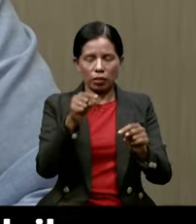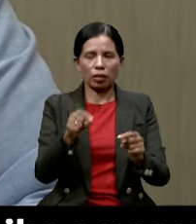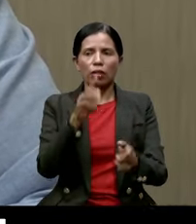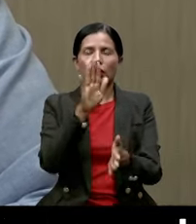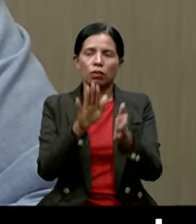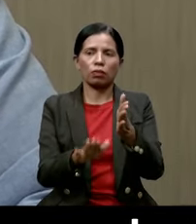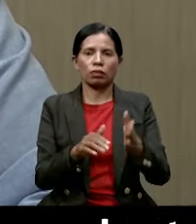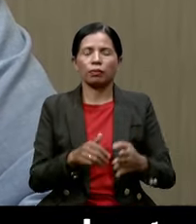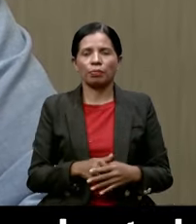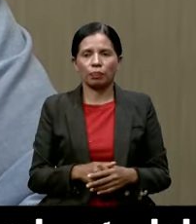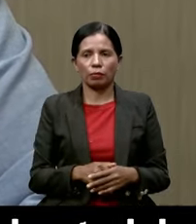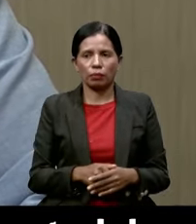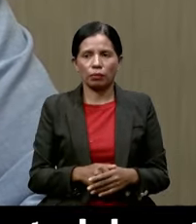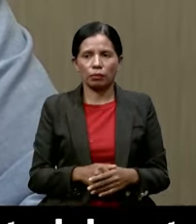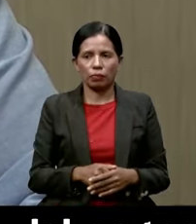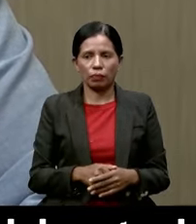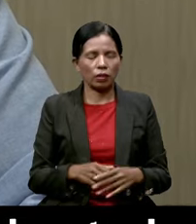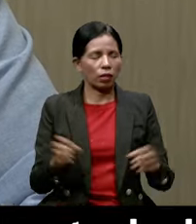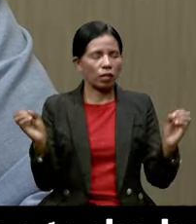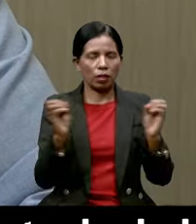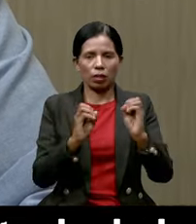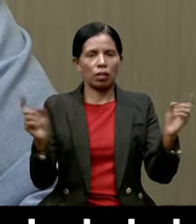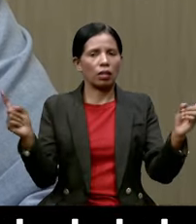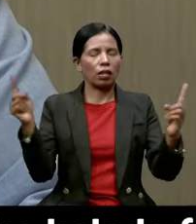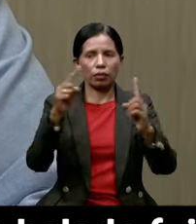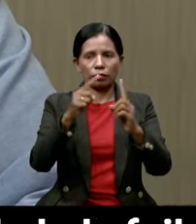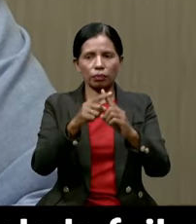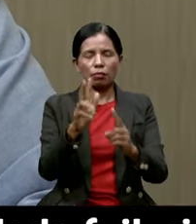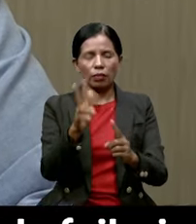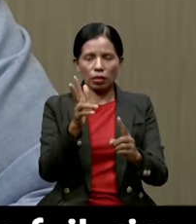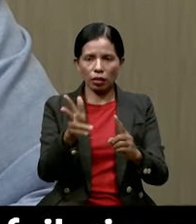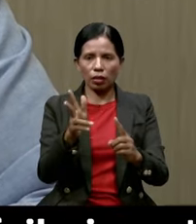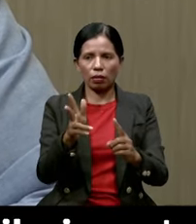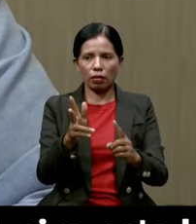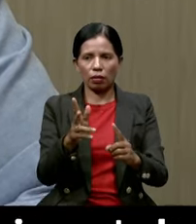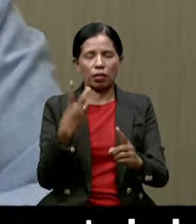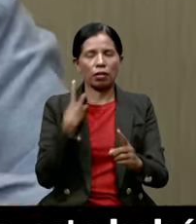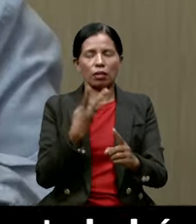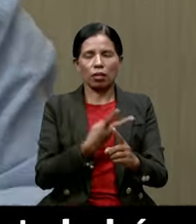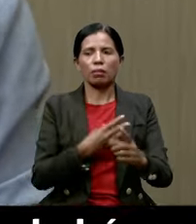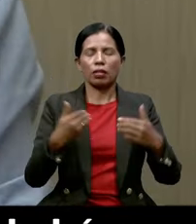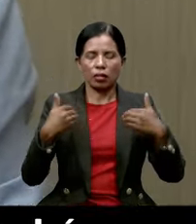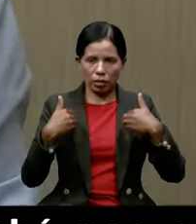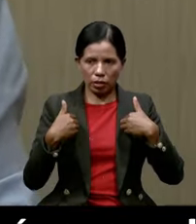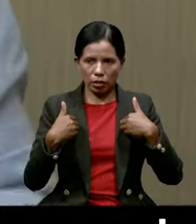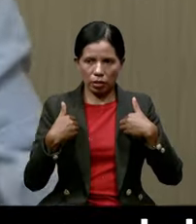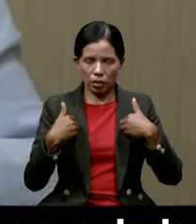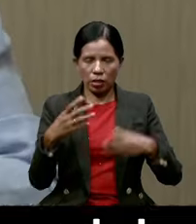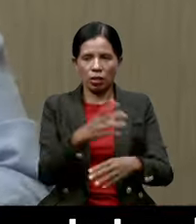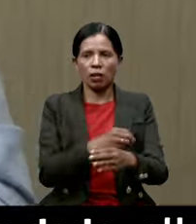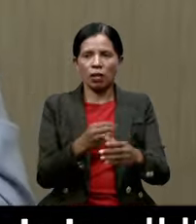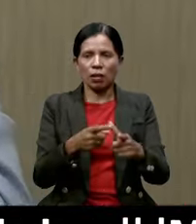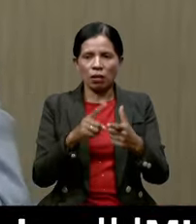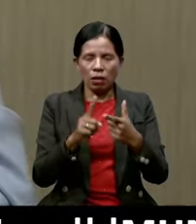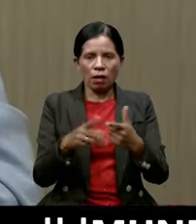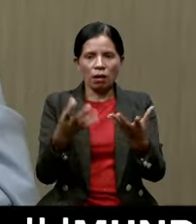ke mais ou menos lá to 30 ida me ami iha usi 3 mil ini